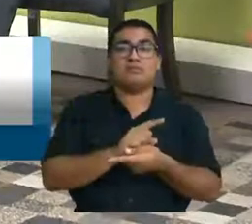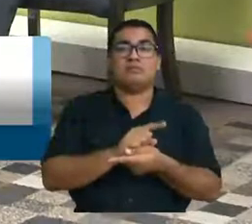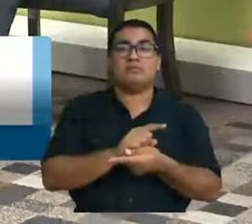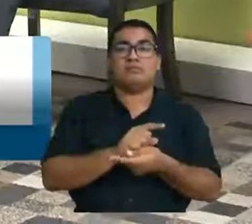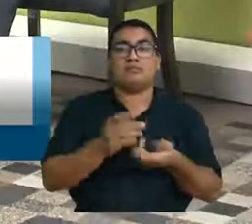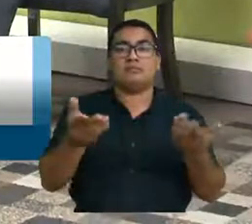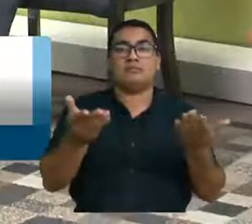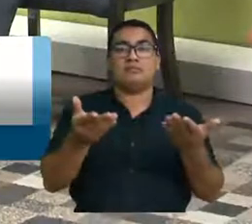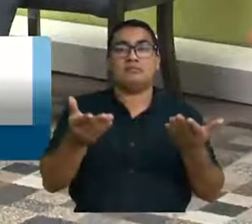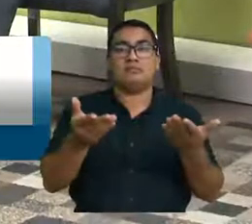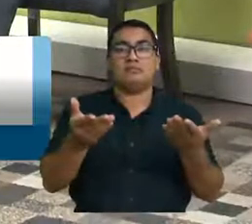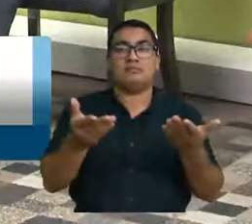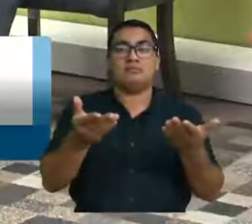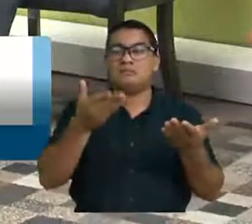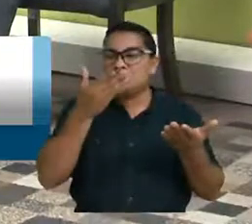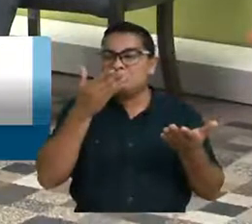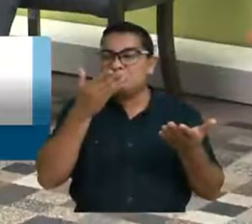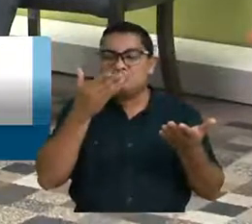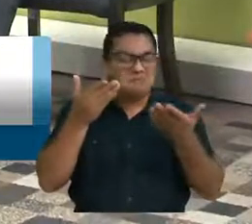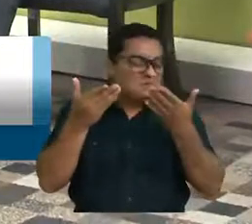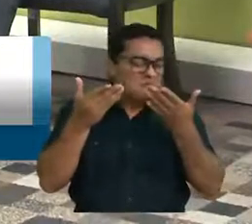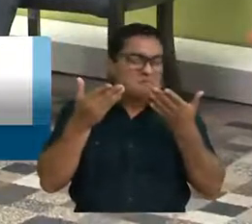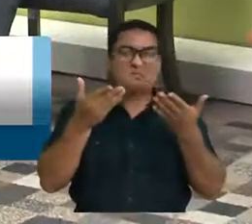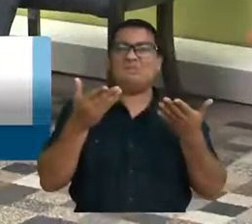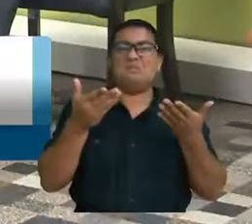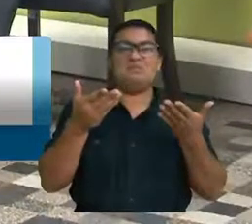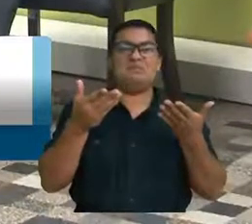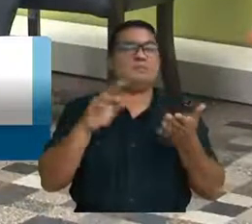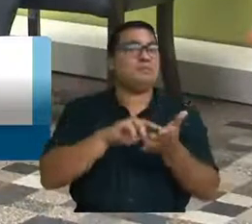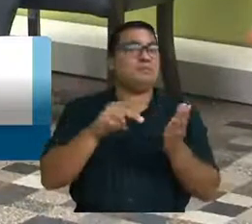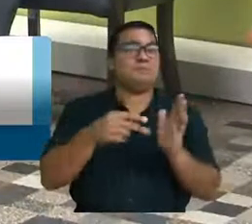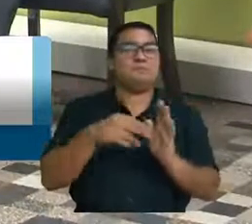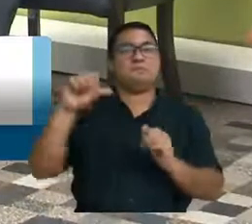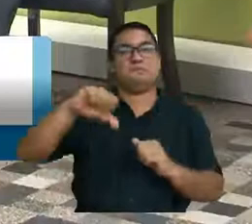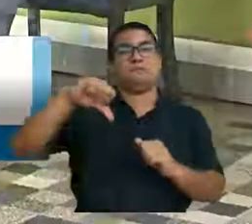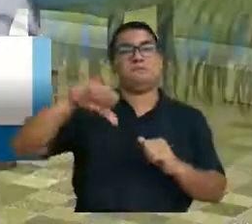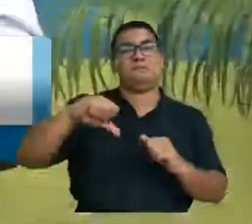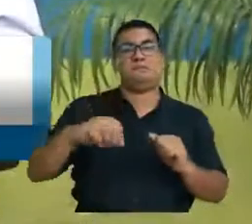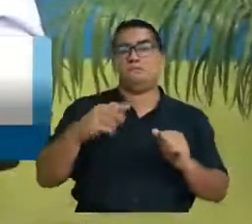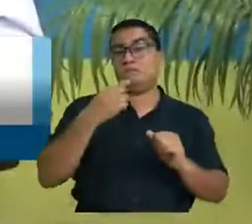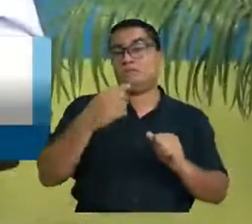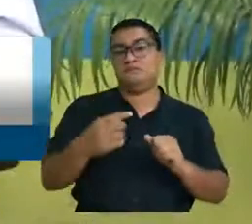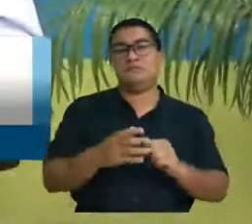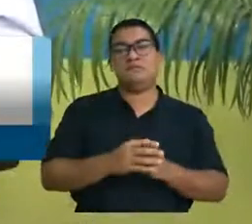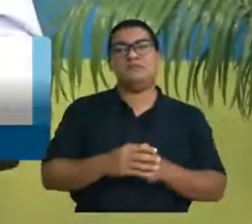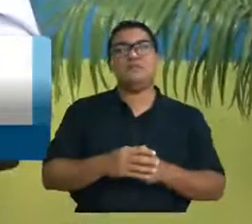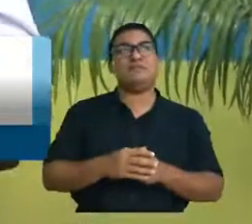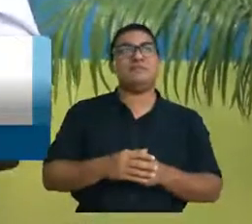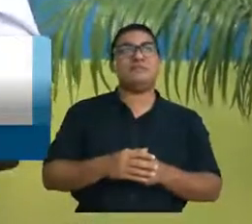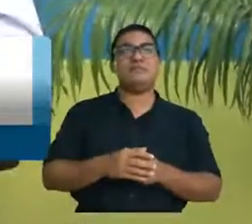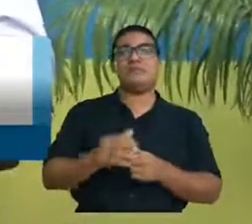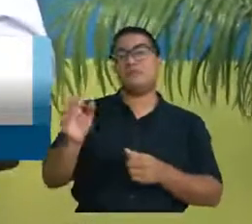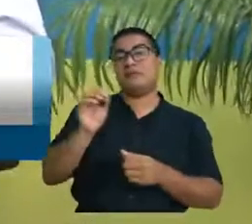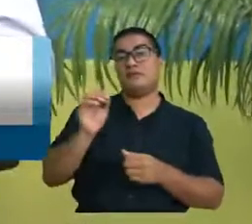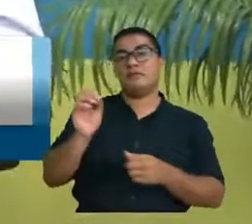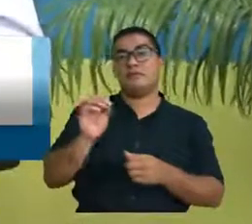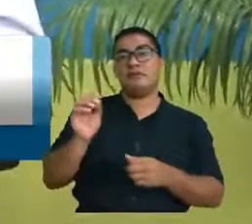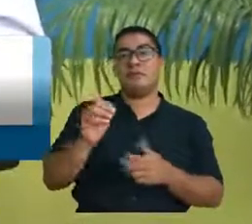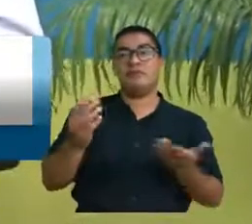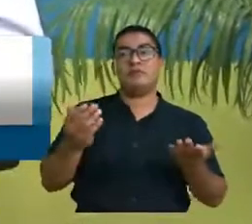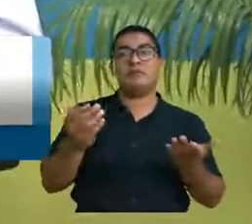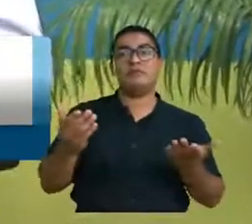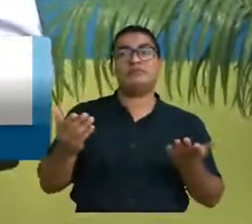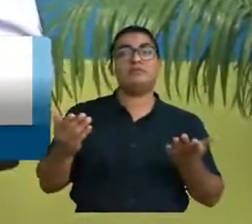cambia y vos ya sentís que no huele igual, ese es otro tic para decir, a lo mejor el alcohol no. o a mejor los precios,